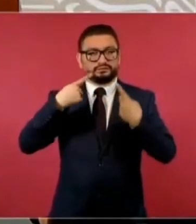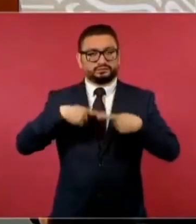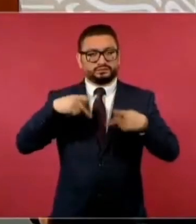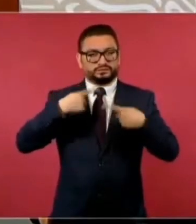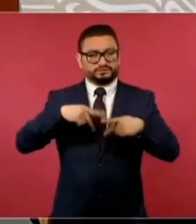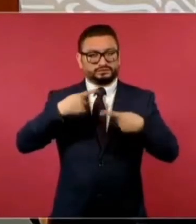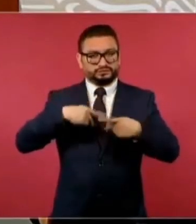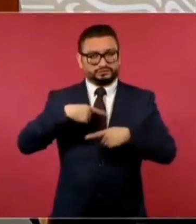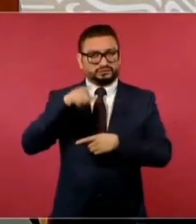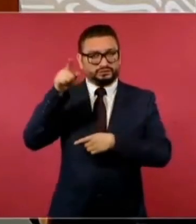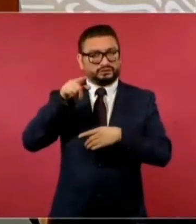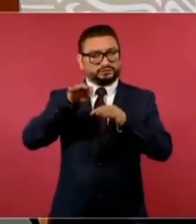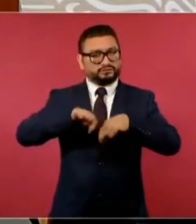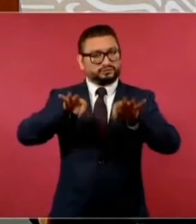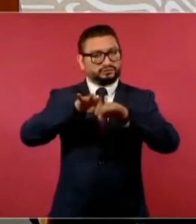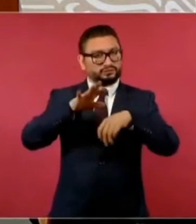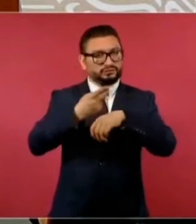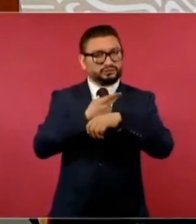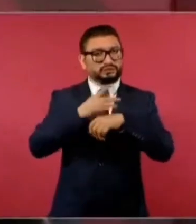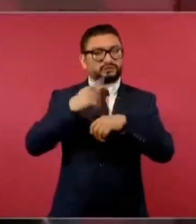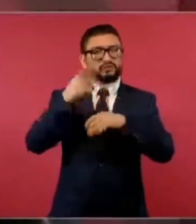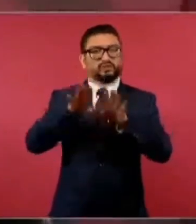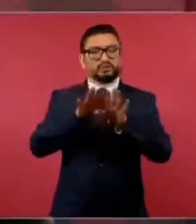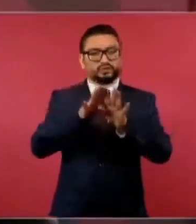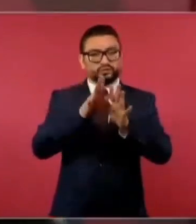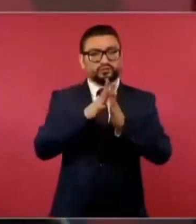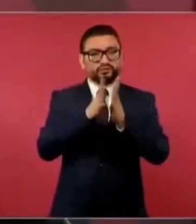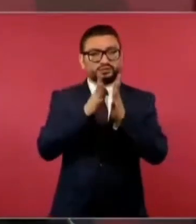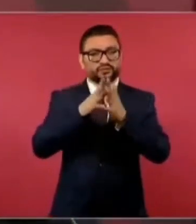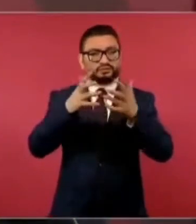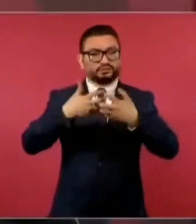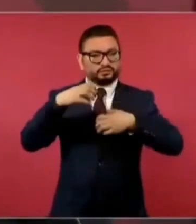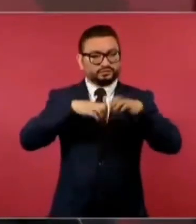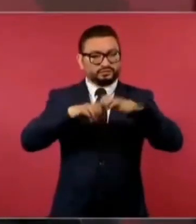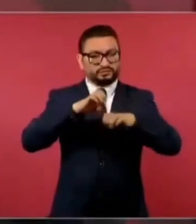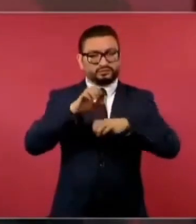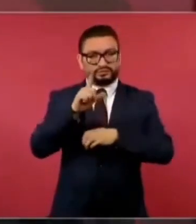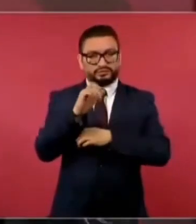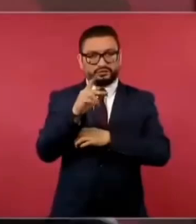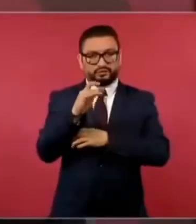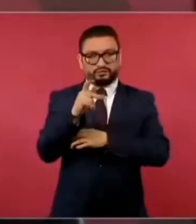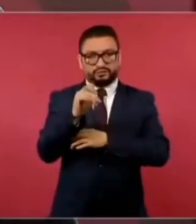más significativas desde el punto de vista de la operación de una empresa que se llama Numbaf,